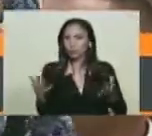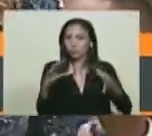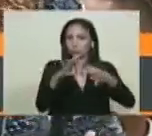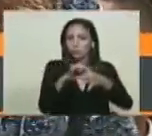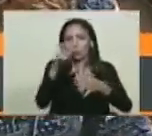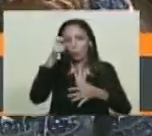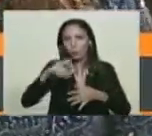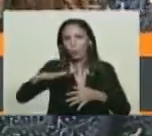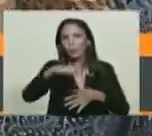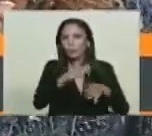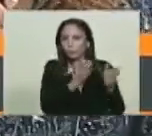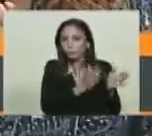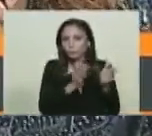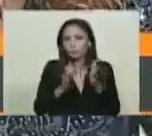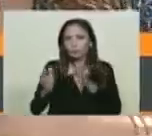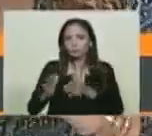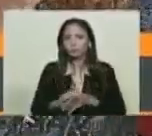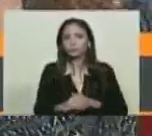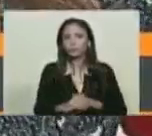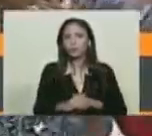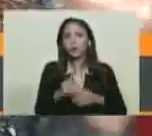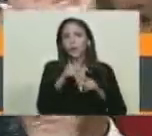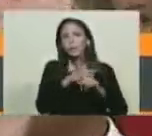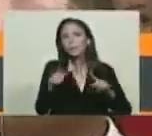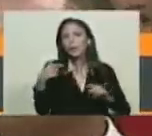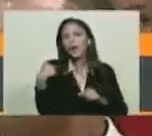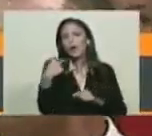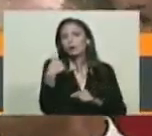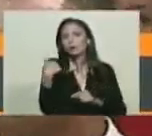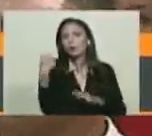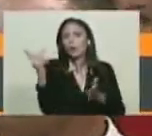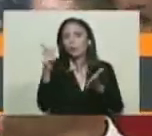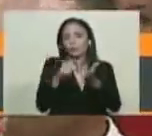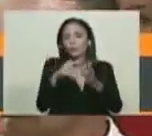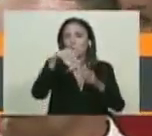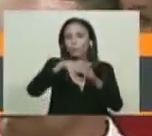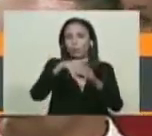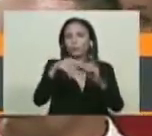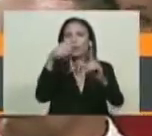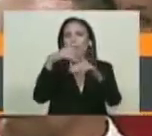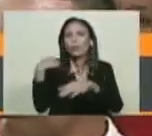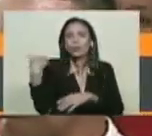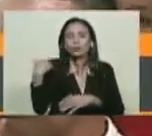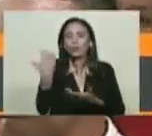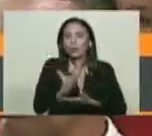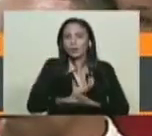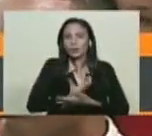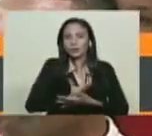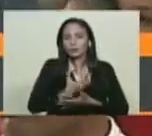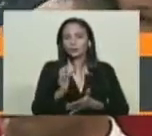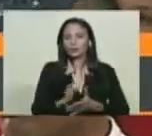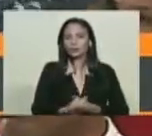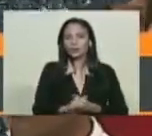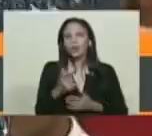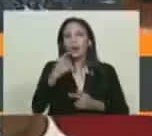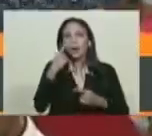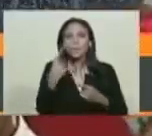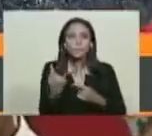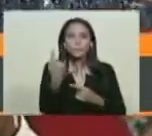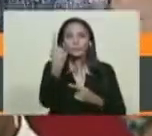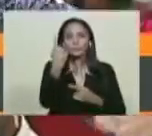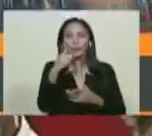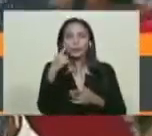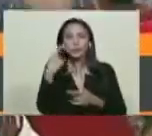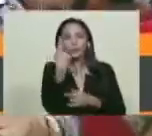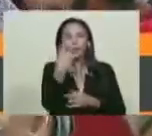pueblo organizado. Si yo fuera candidata a cualquier alcaldía del país, él entiende, mi principal bandera